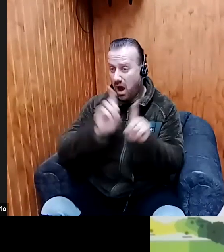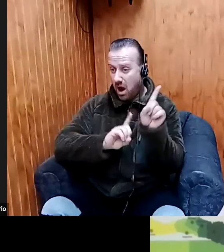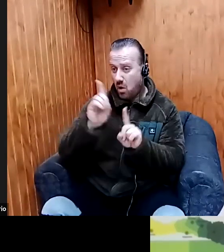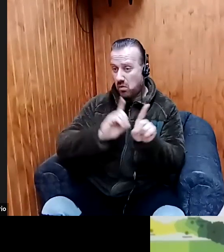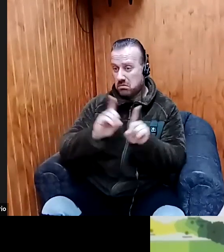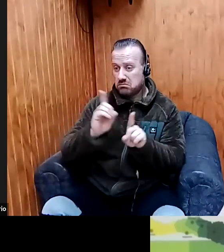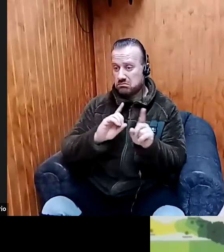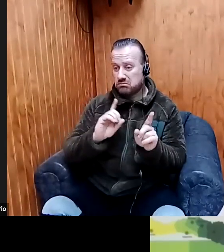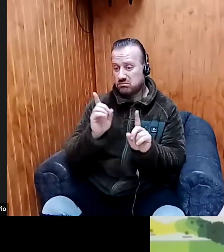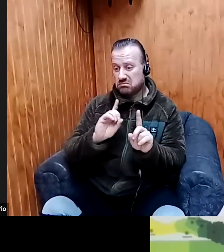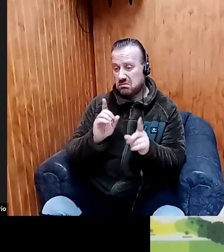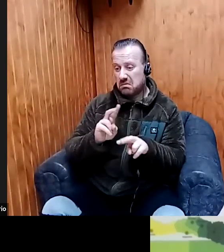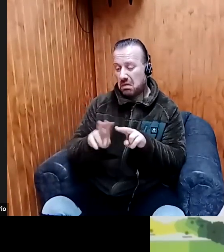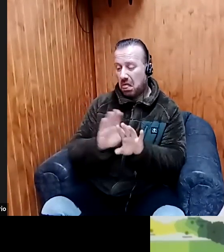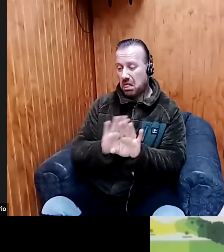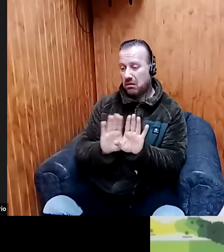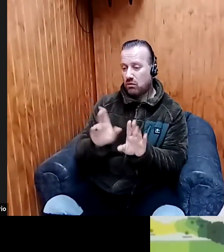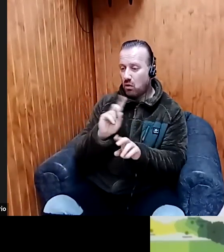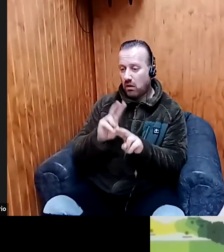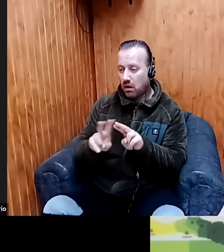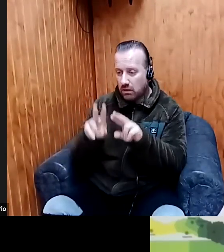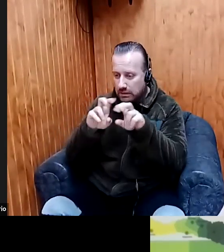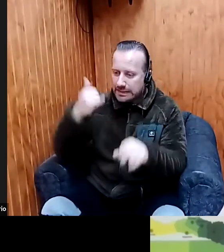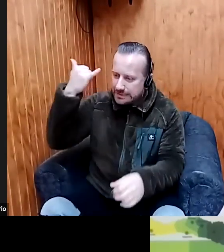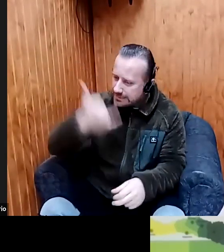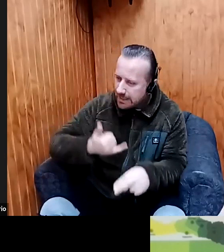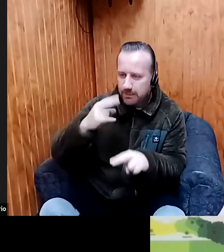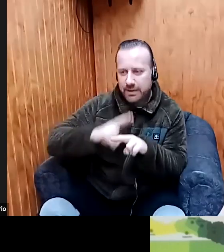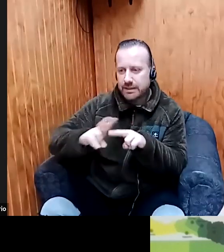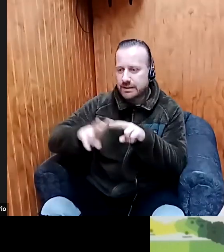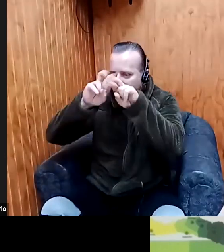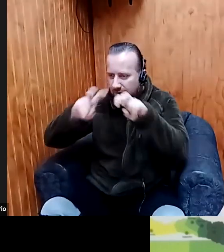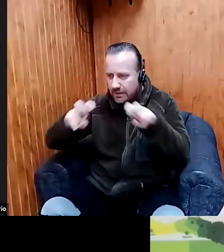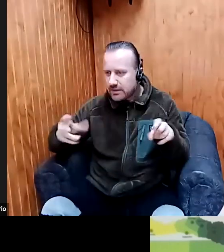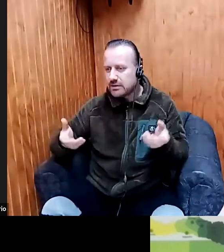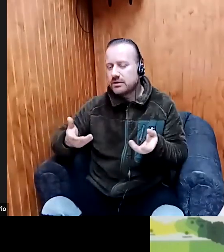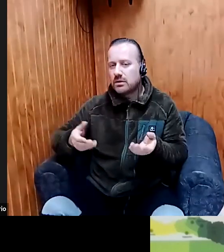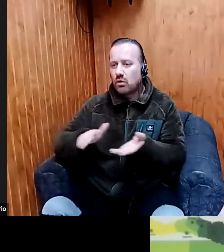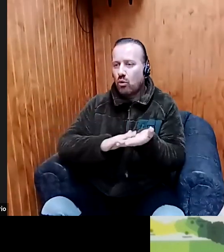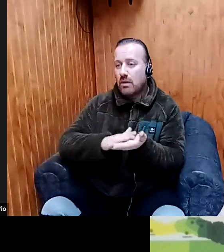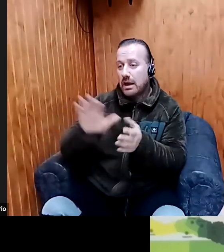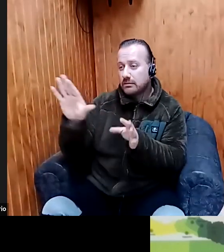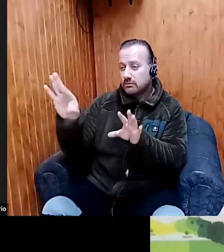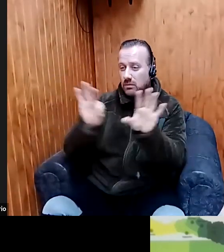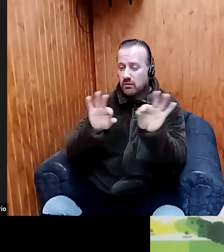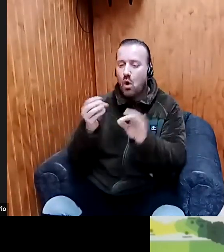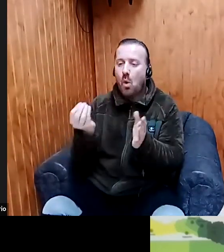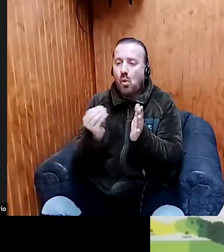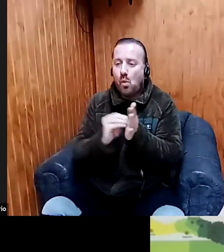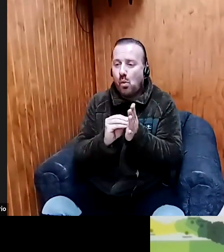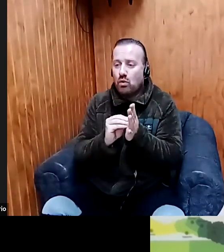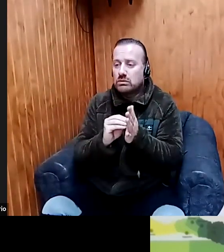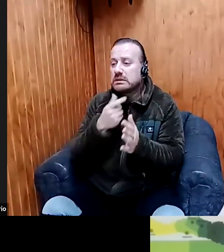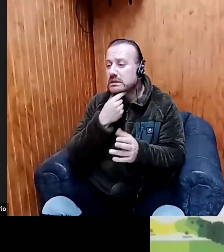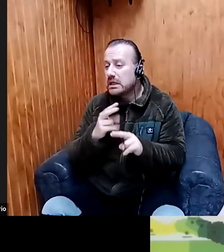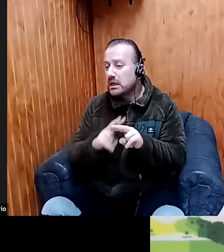si no hacemos indagación. No hay que hacer siempre indagación. Lo que hay que hacer es indagación seleccionando exactamente cuándo interesa hacerlo e intentar hacerlo